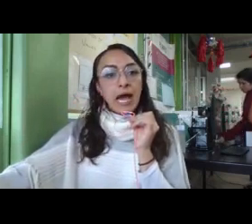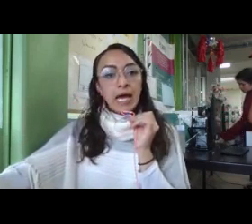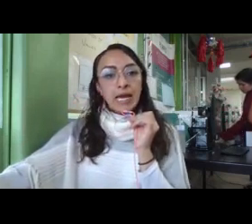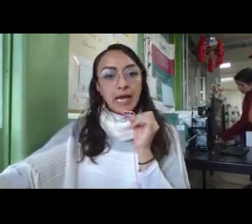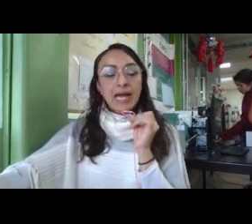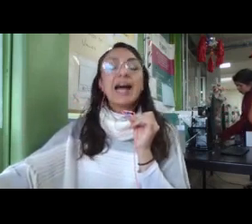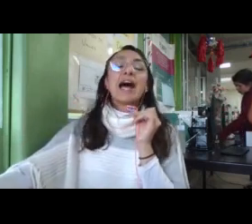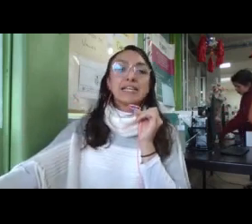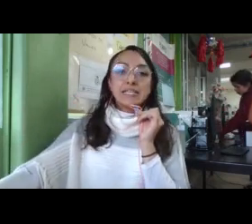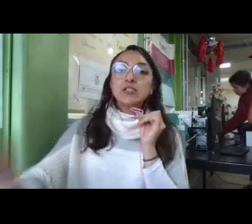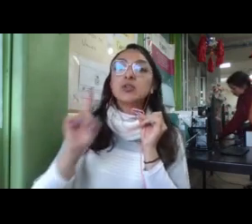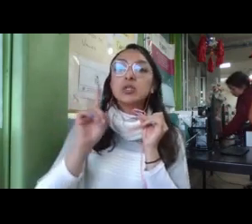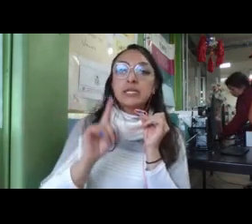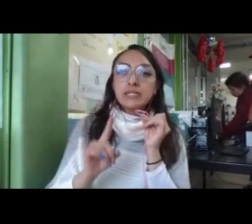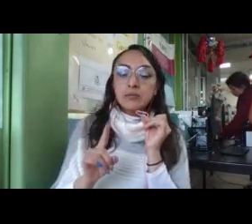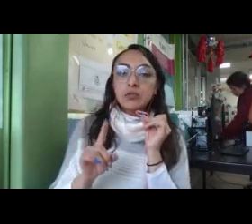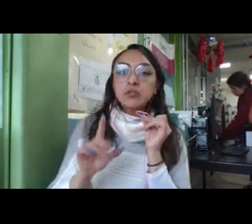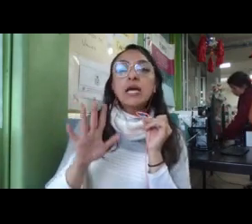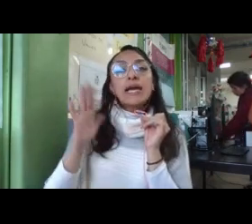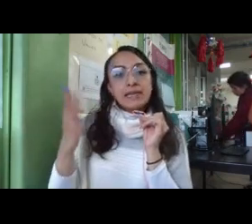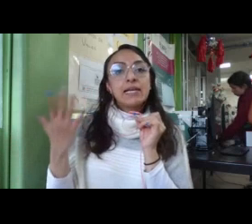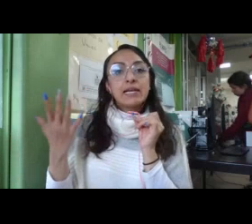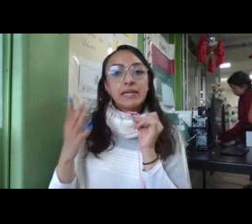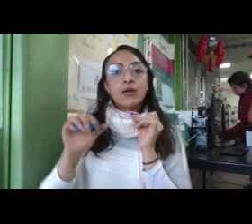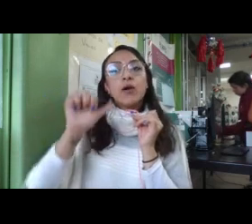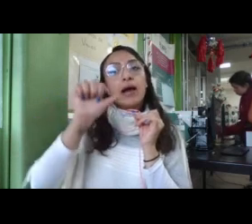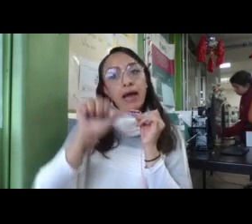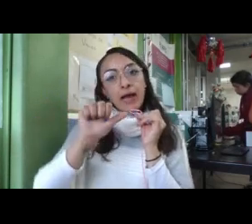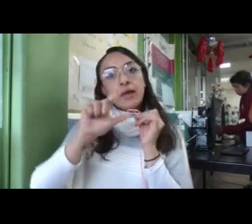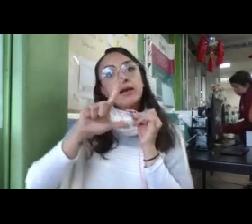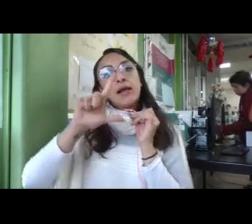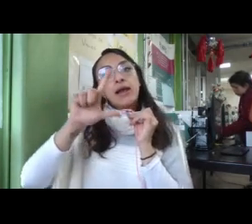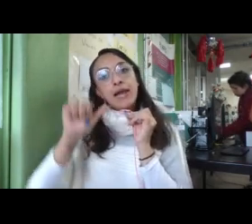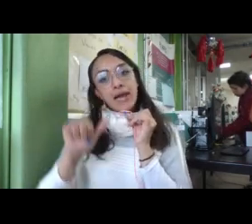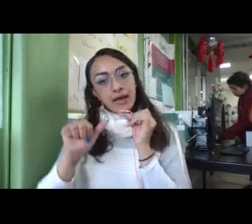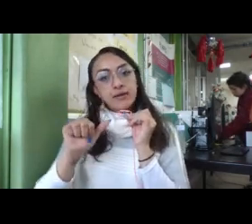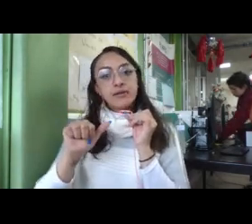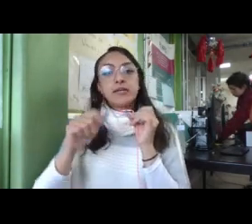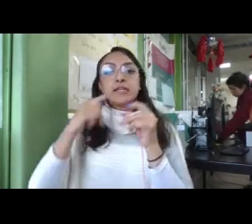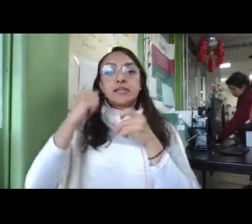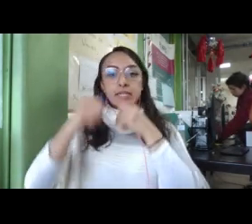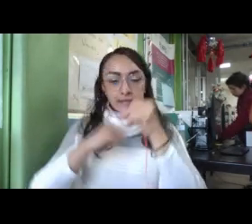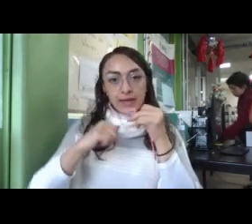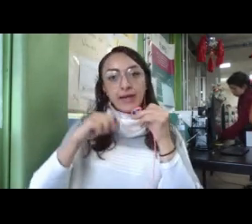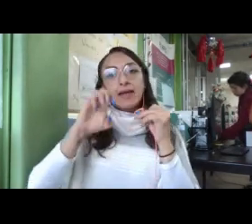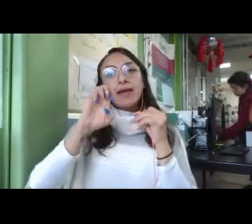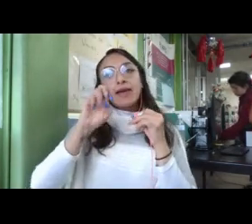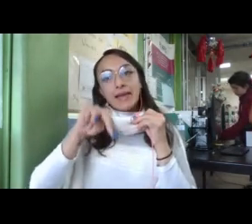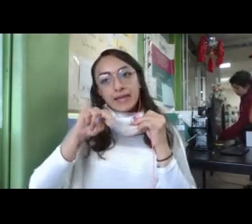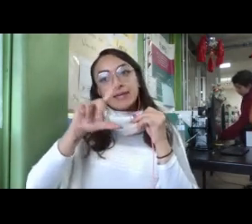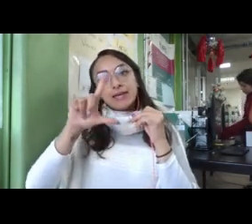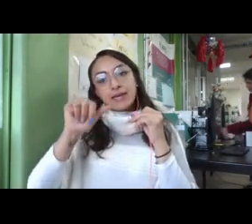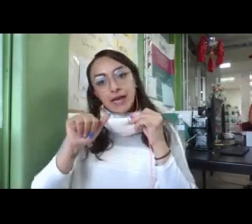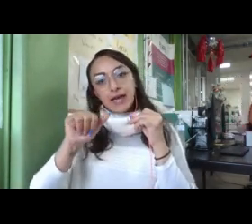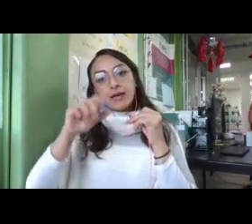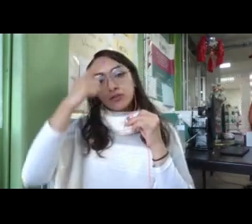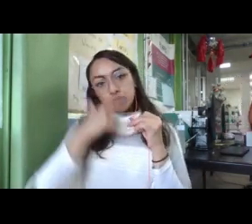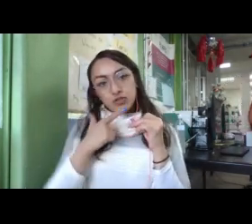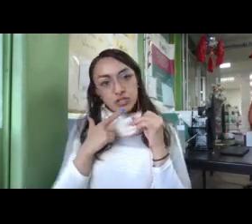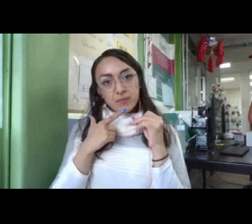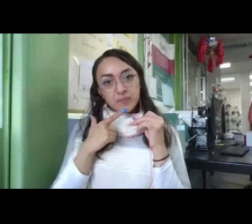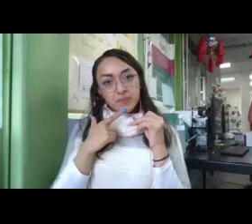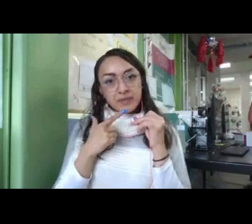decimos a la, ahí es donde utilizamos el deletreo. A la tienda en